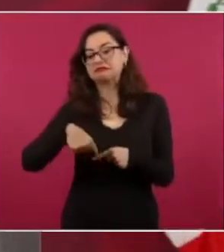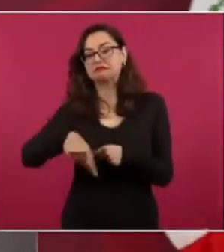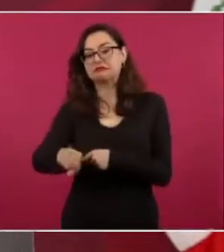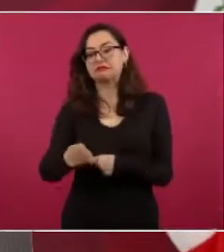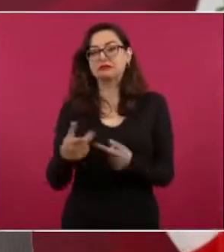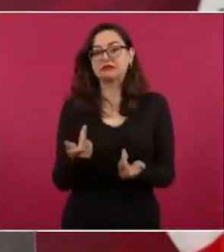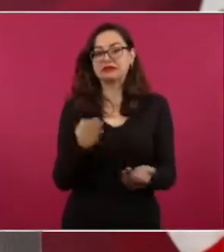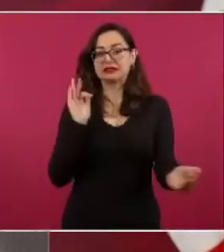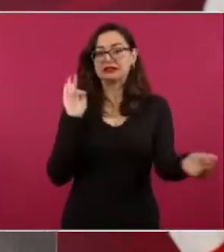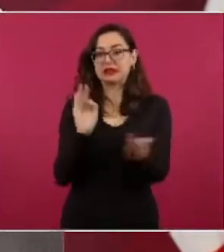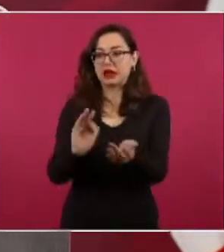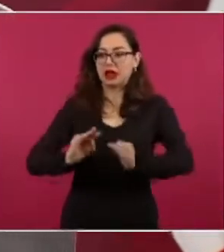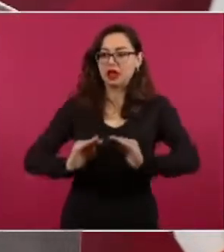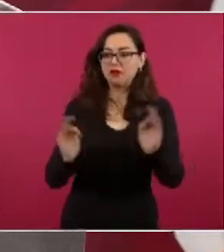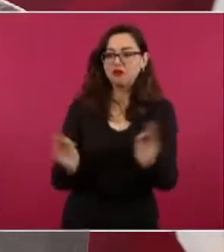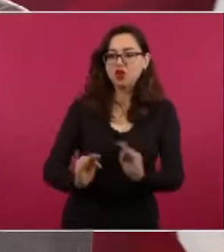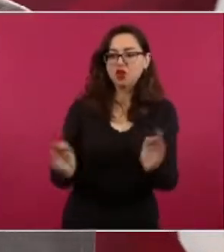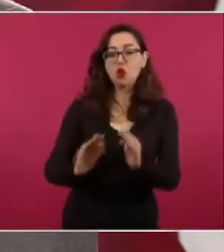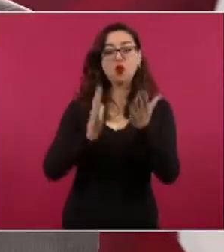viene el invierno